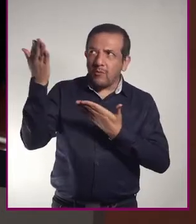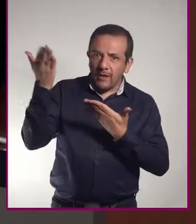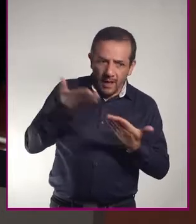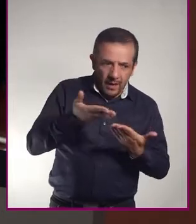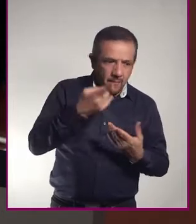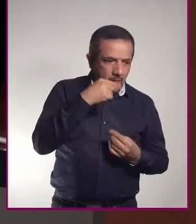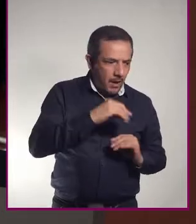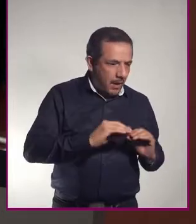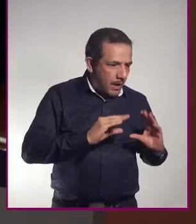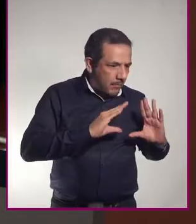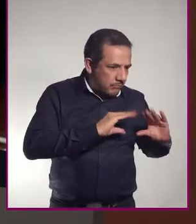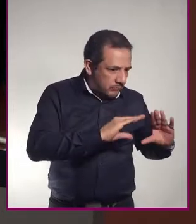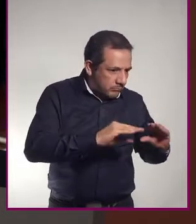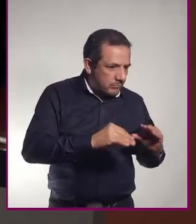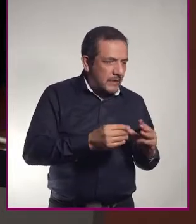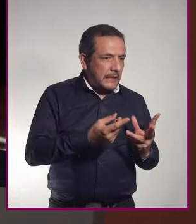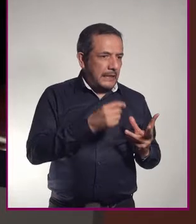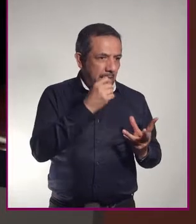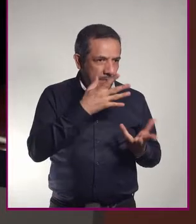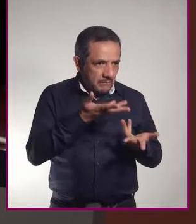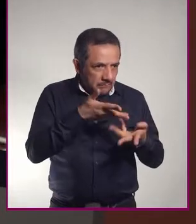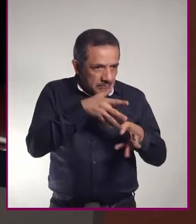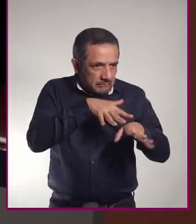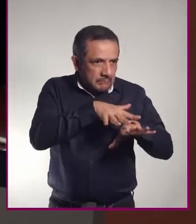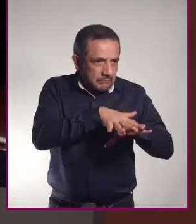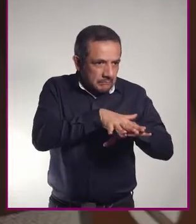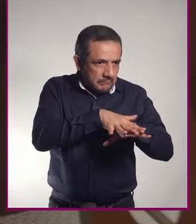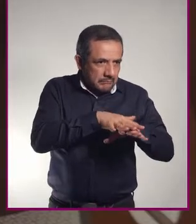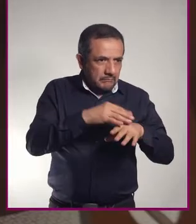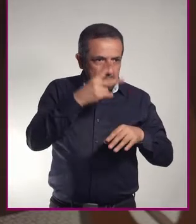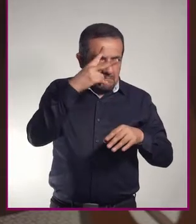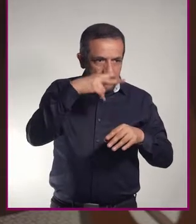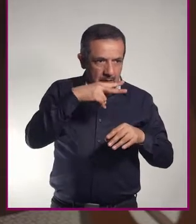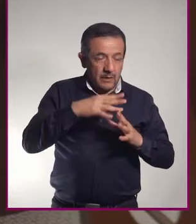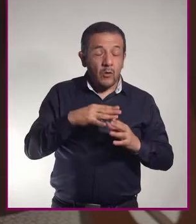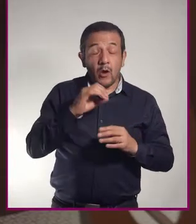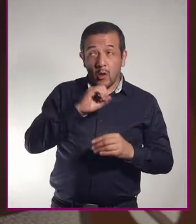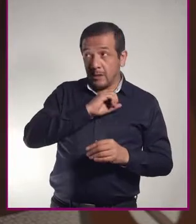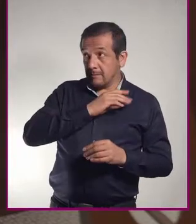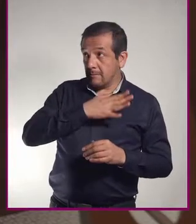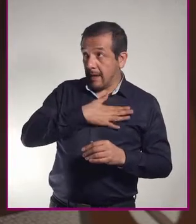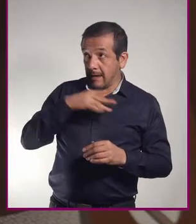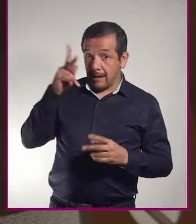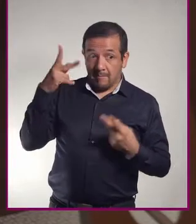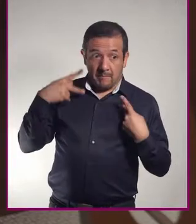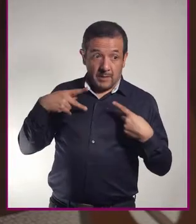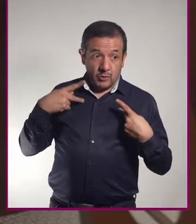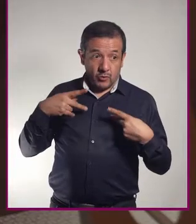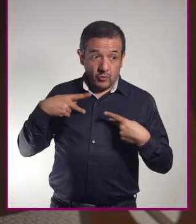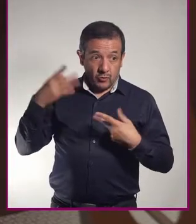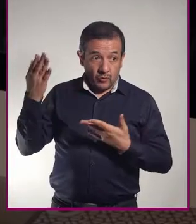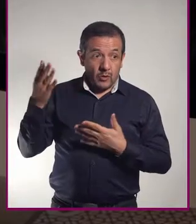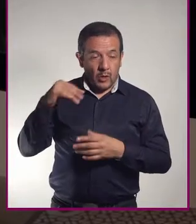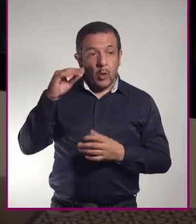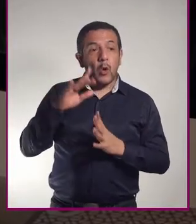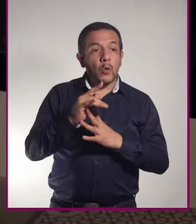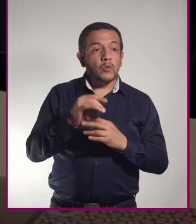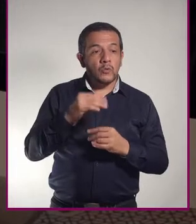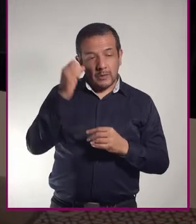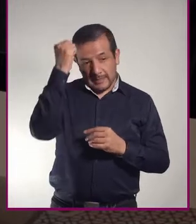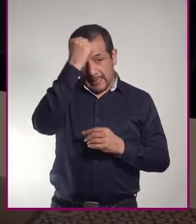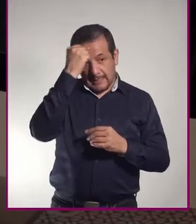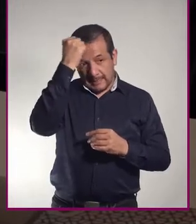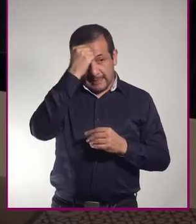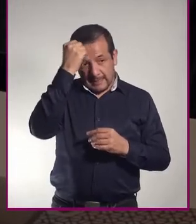de transculturalización que sufrió nuestra población. Los españoles, en especial los frailes,